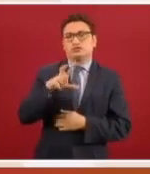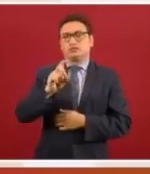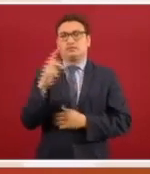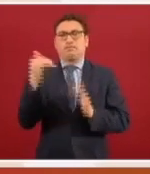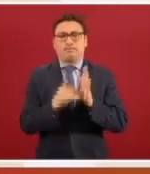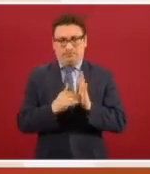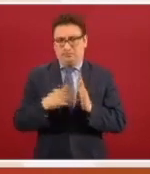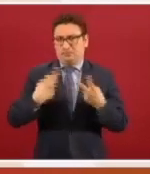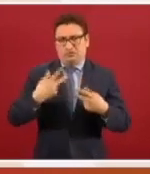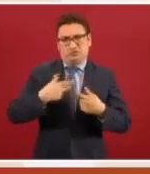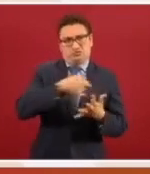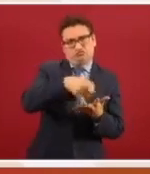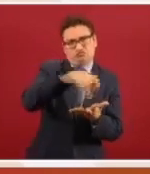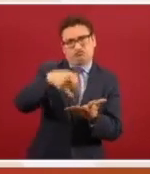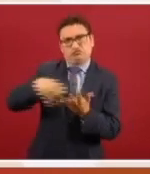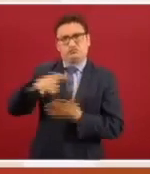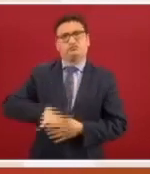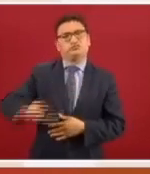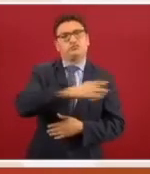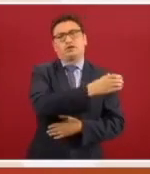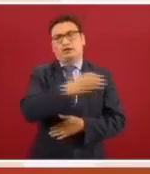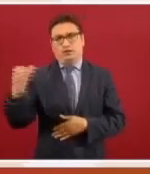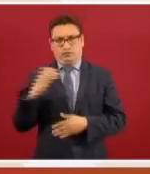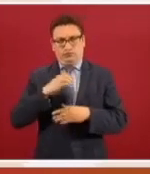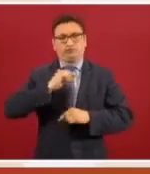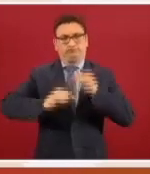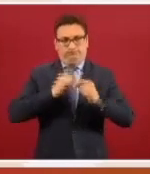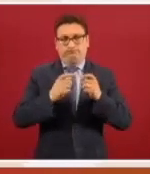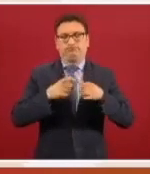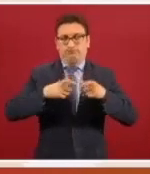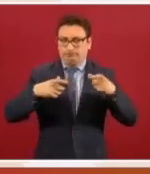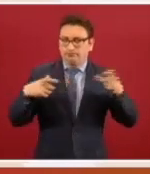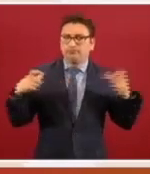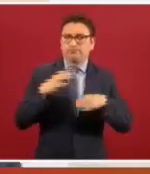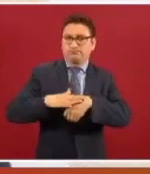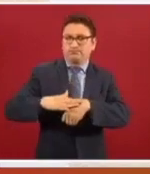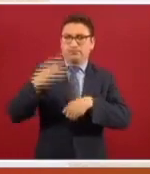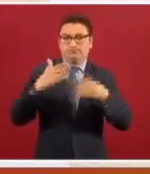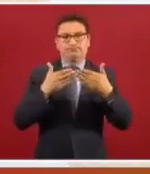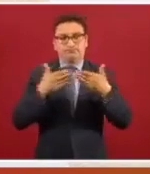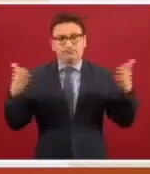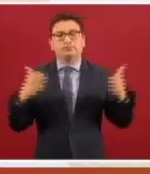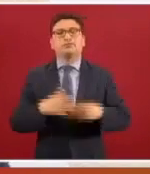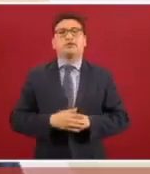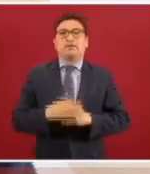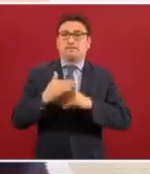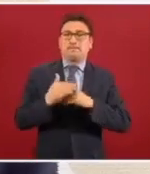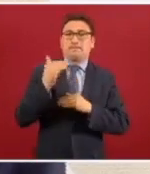230,000 sembradores, se ampliará para